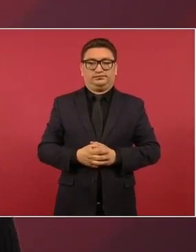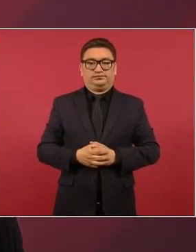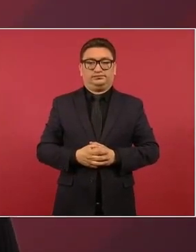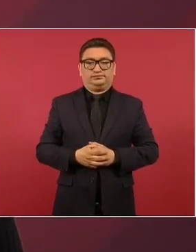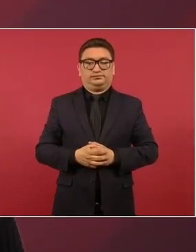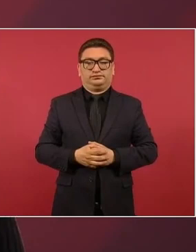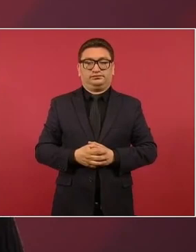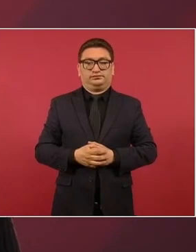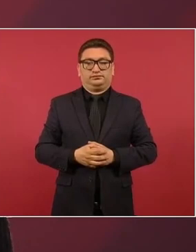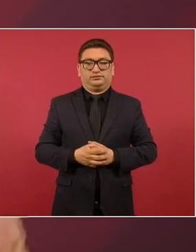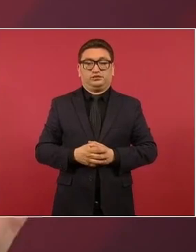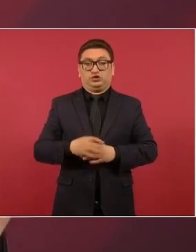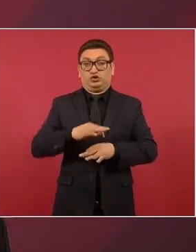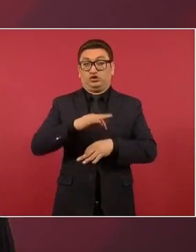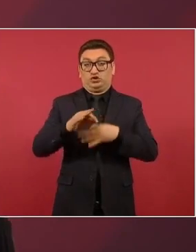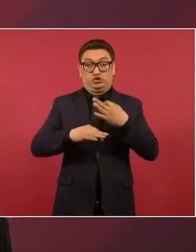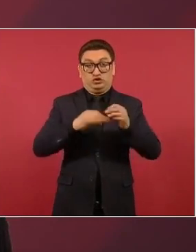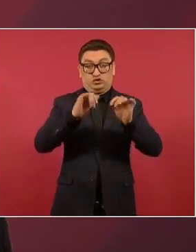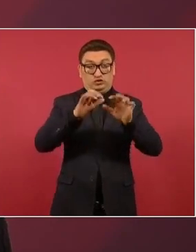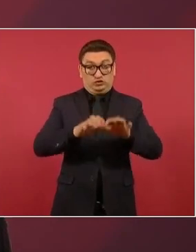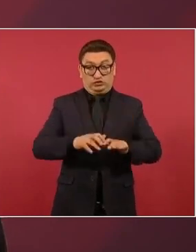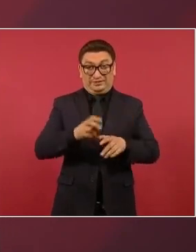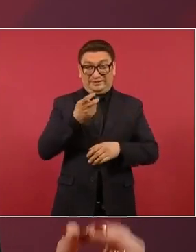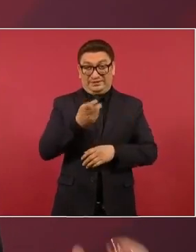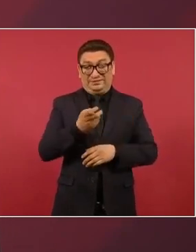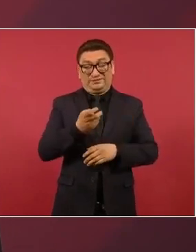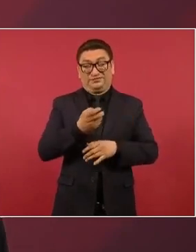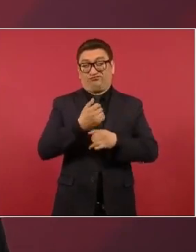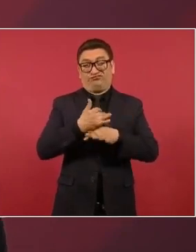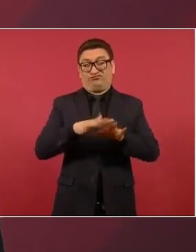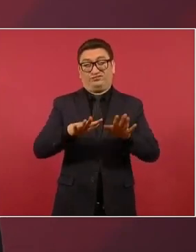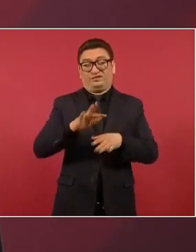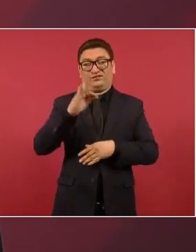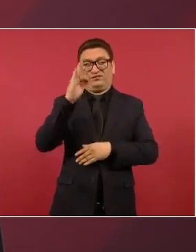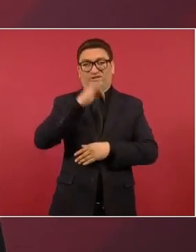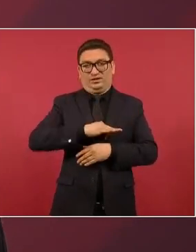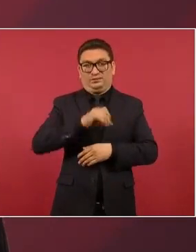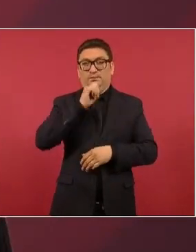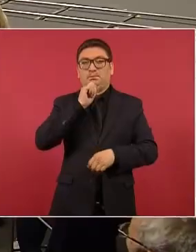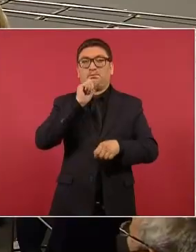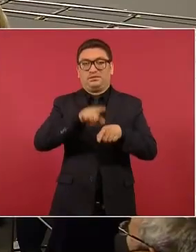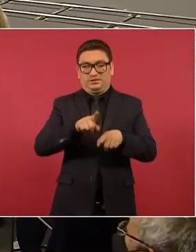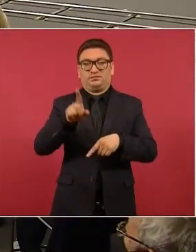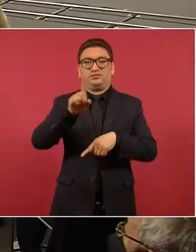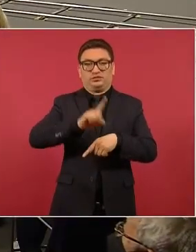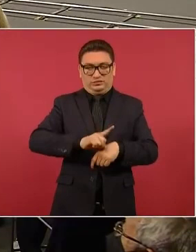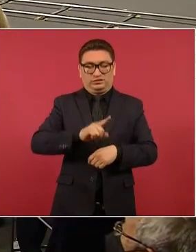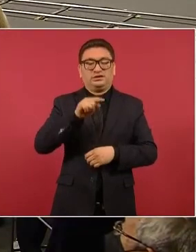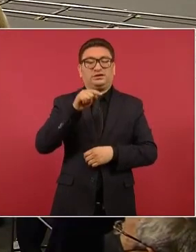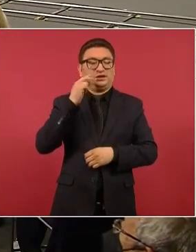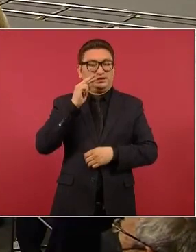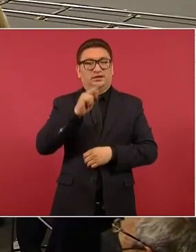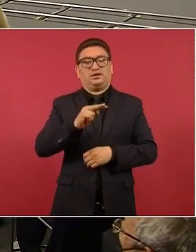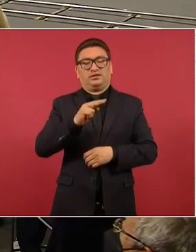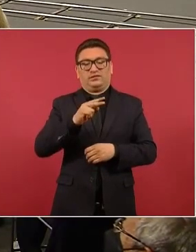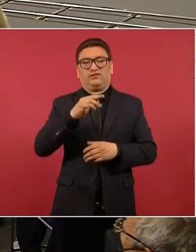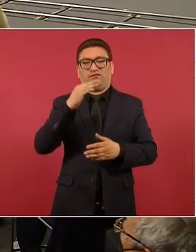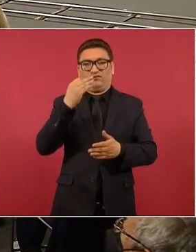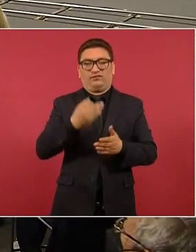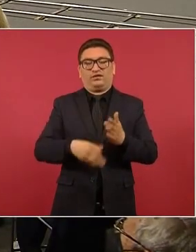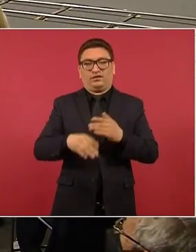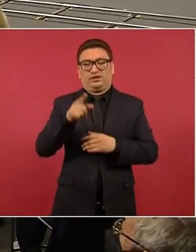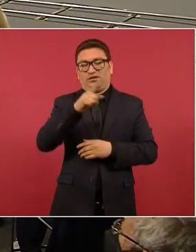Pero todo esto resultó falso. Y aunque el mismo día se desmintió la falsa noticia y